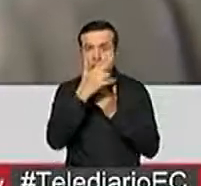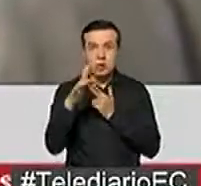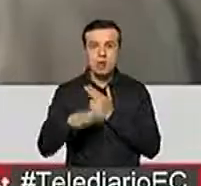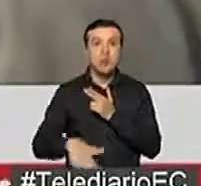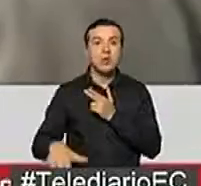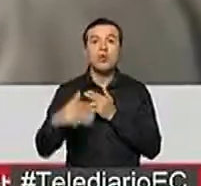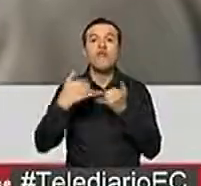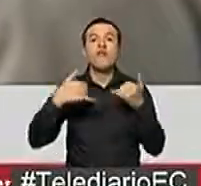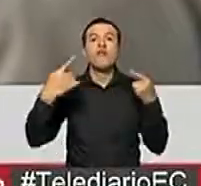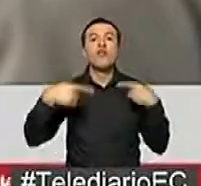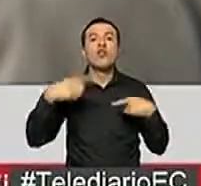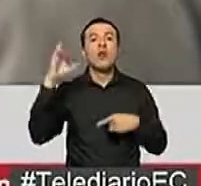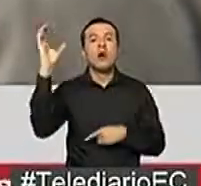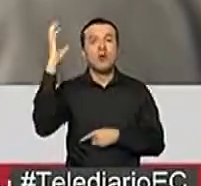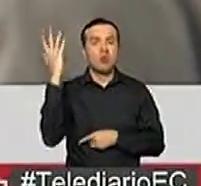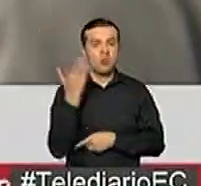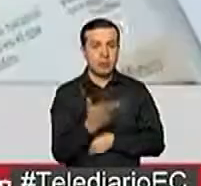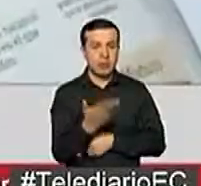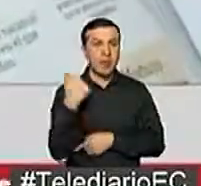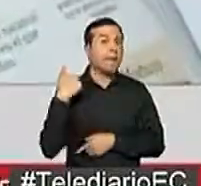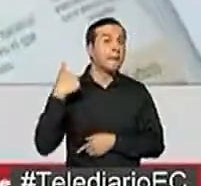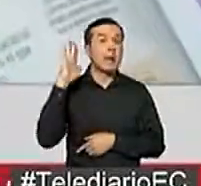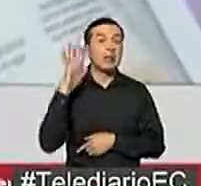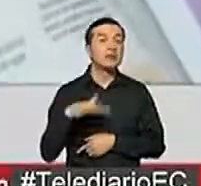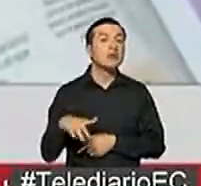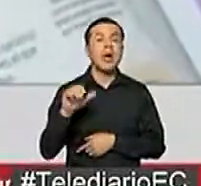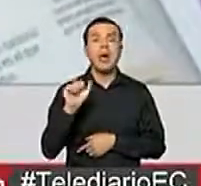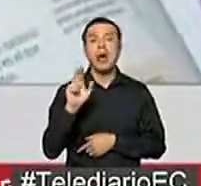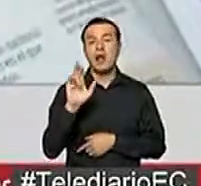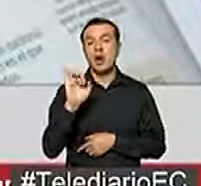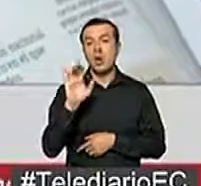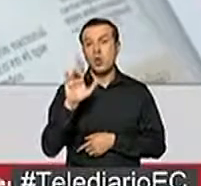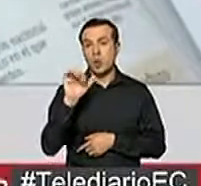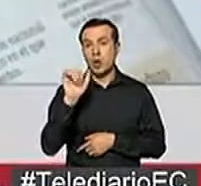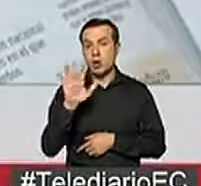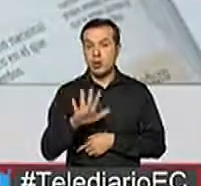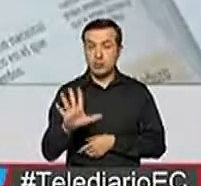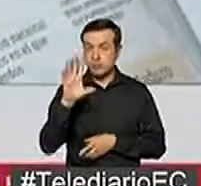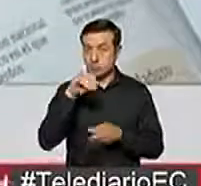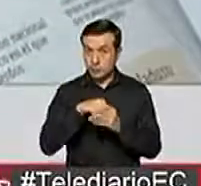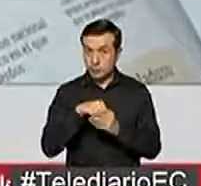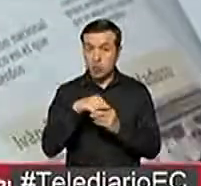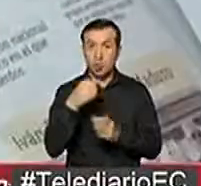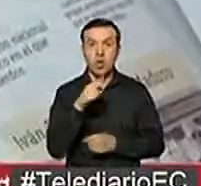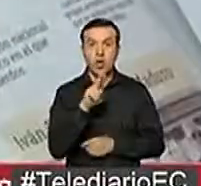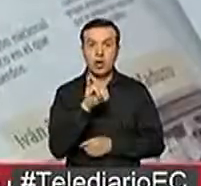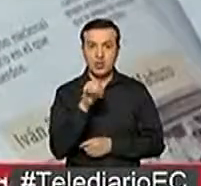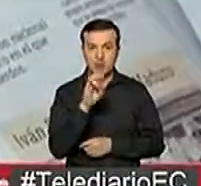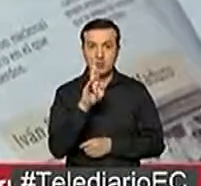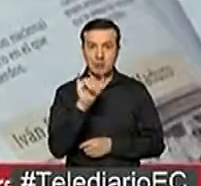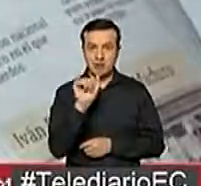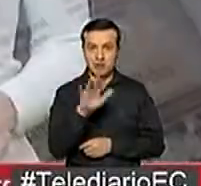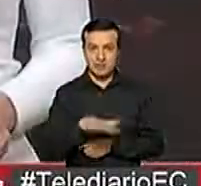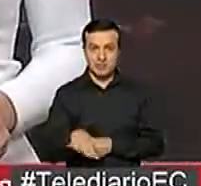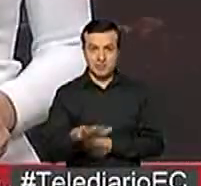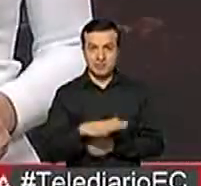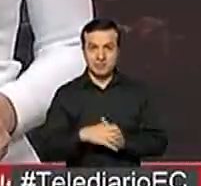la zona de frontera con Colombia, en especial en Arauca, norte de Santander y La Guajira.